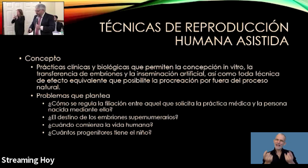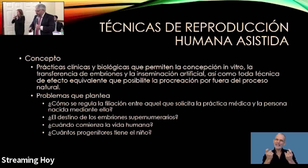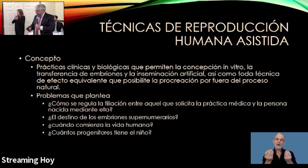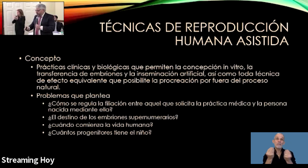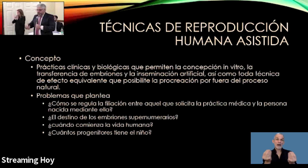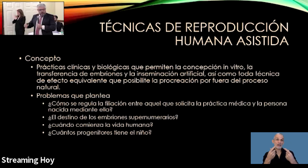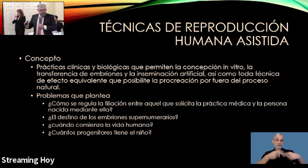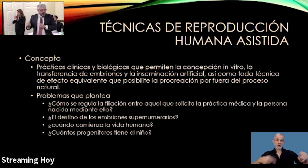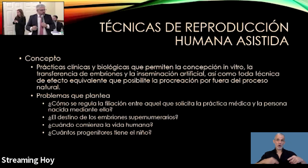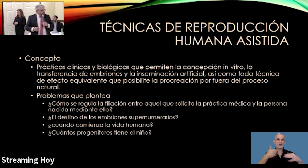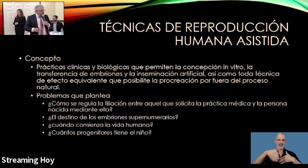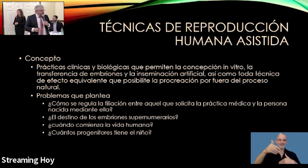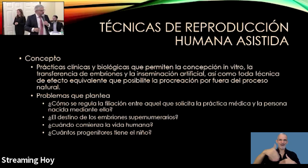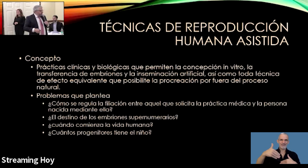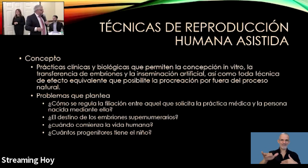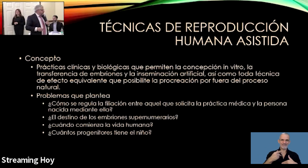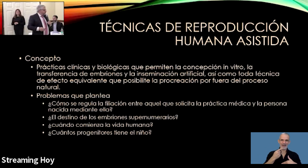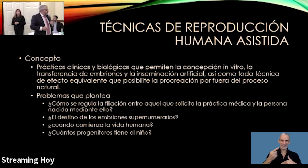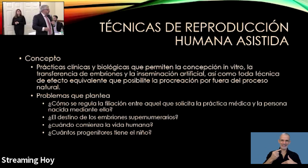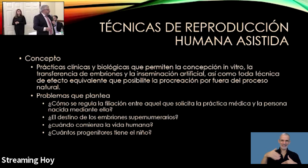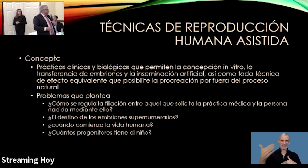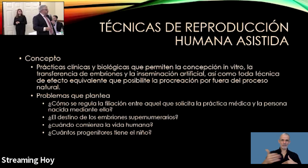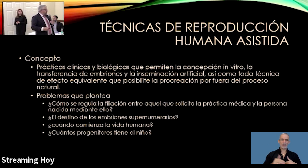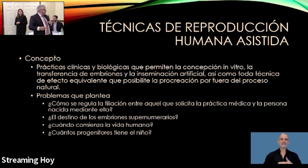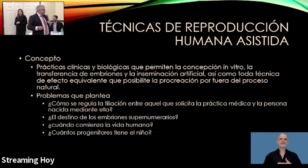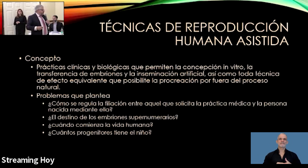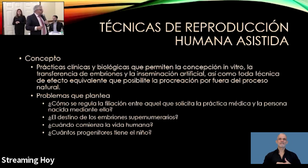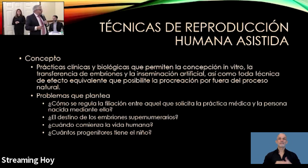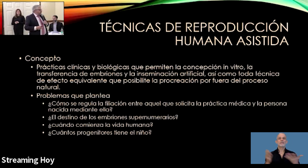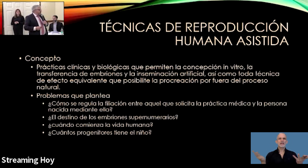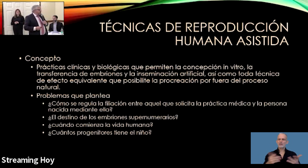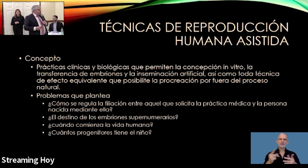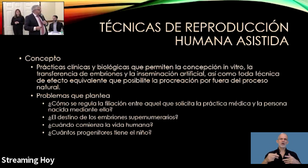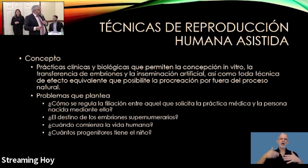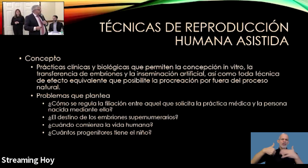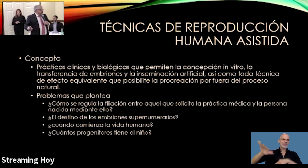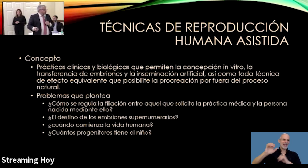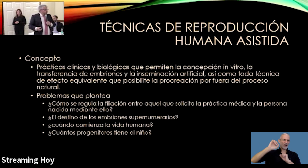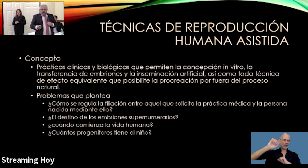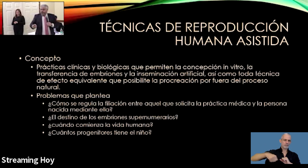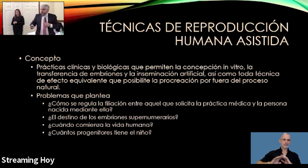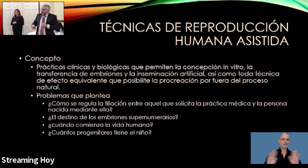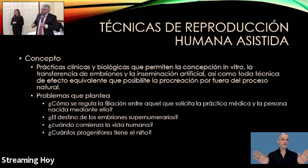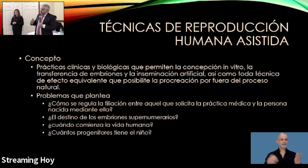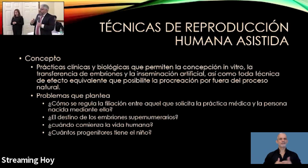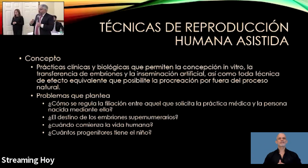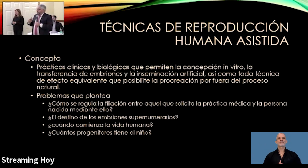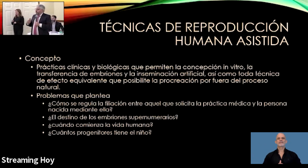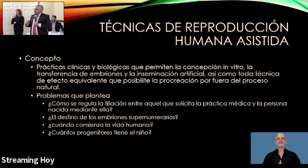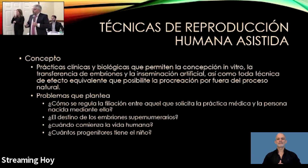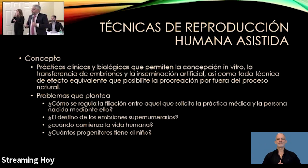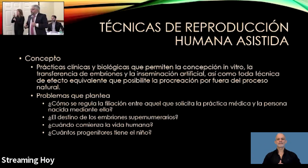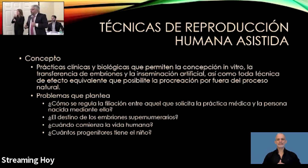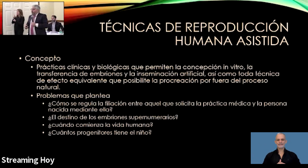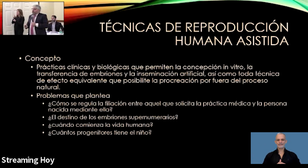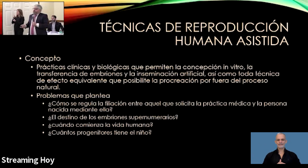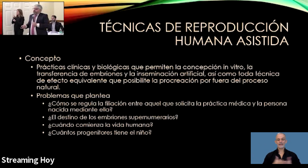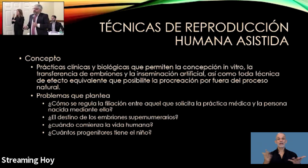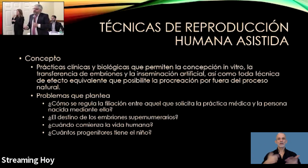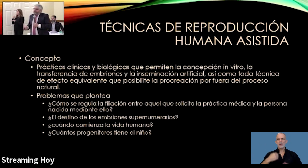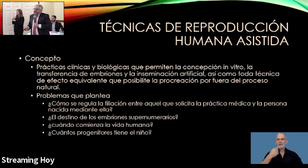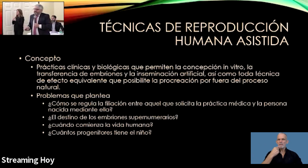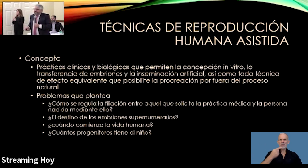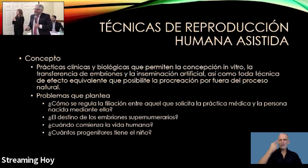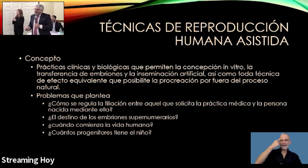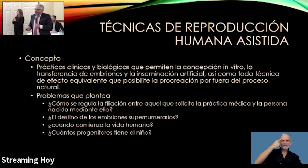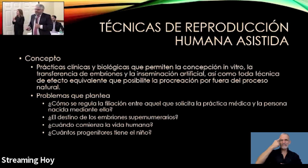a decir dentro de un ratito, ¿sí? Lo paso de largo, si se quiere. Uy, ¿qué pasó? Y bueno, la pregunta que nos hacíamos hace un